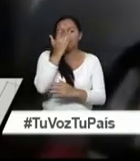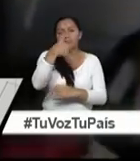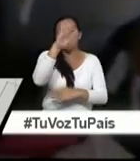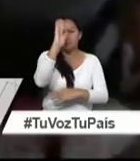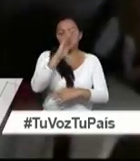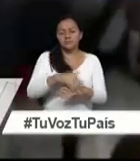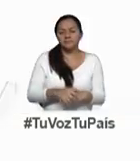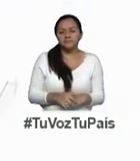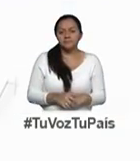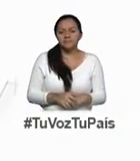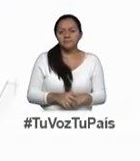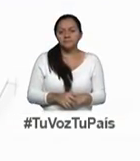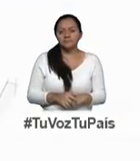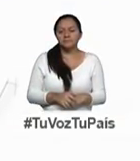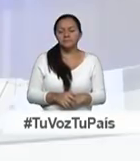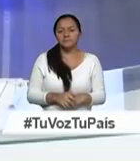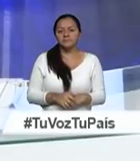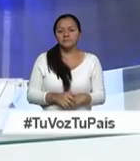subsahariana.